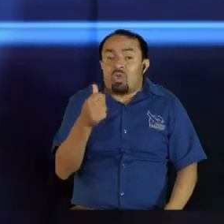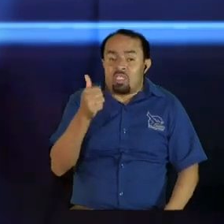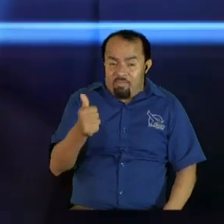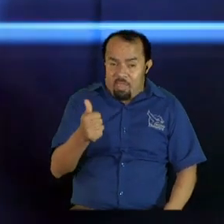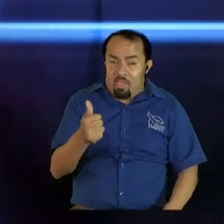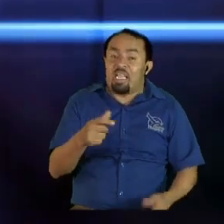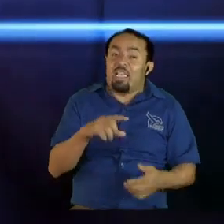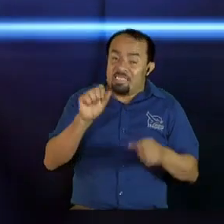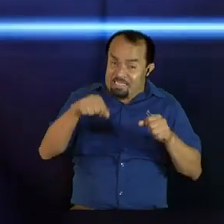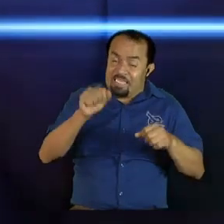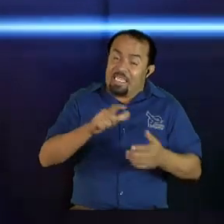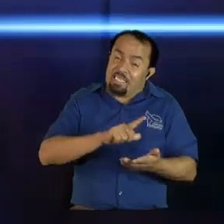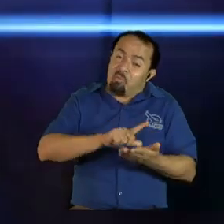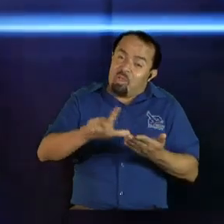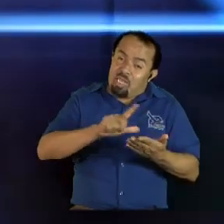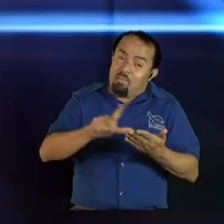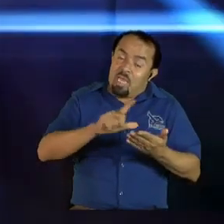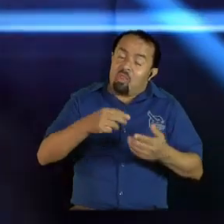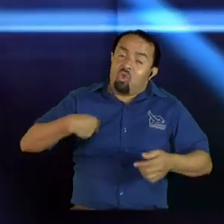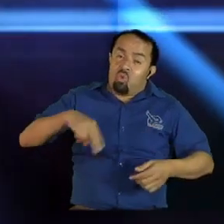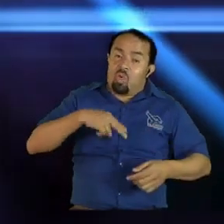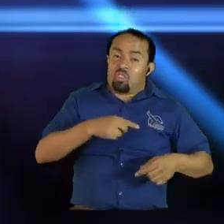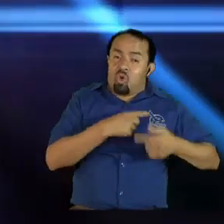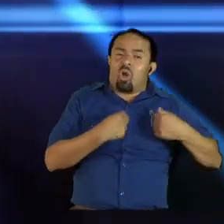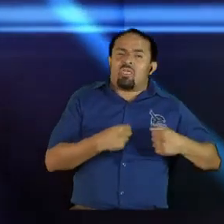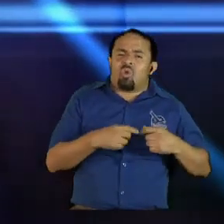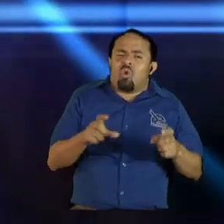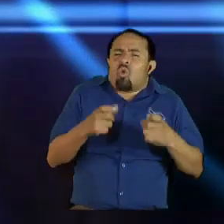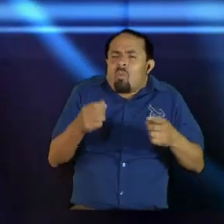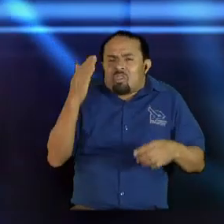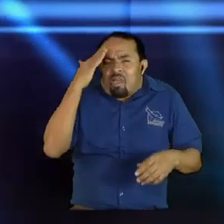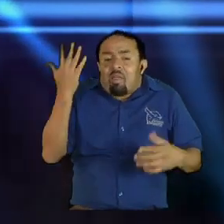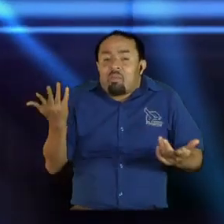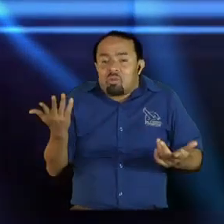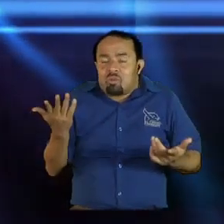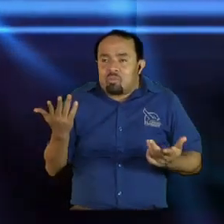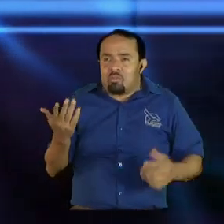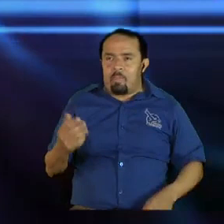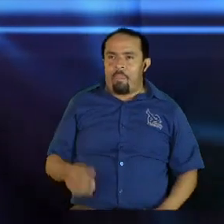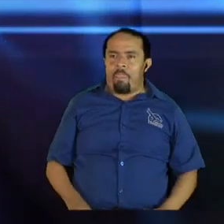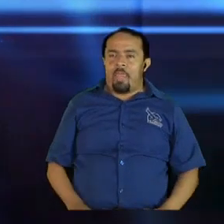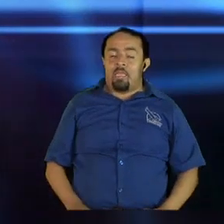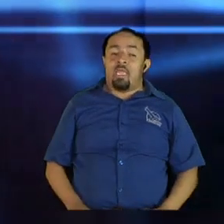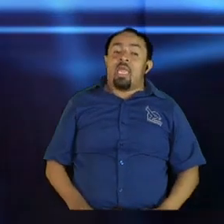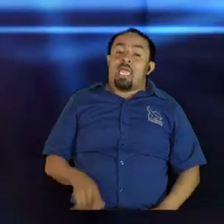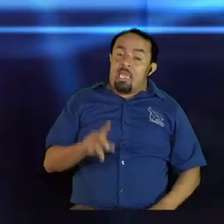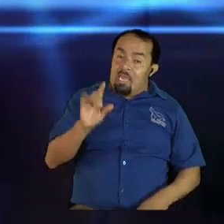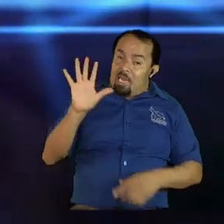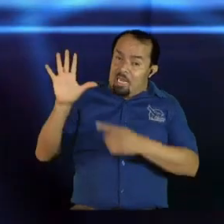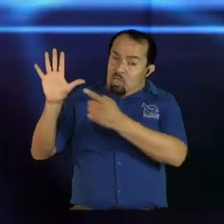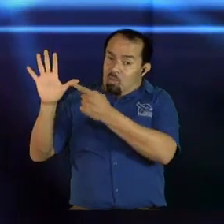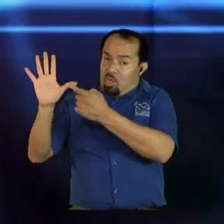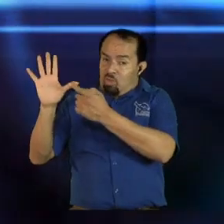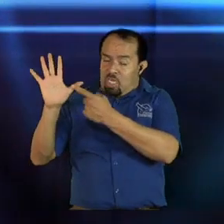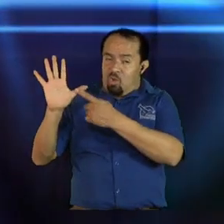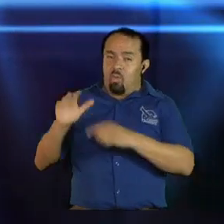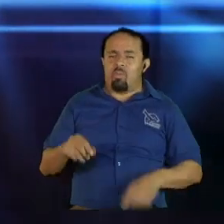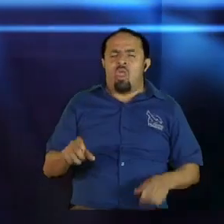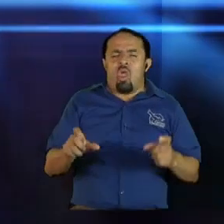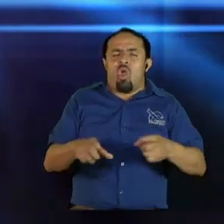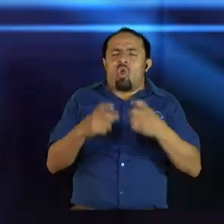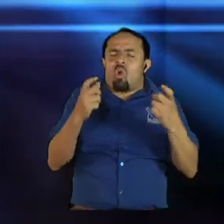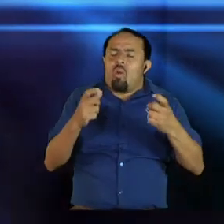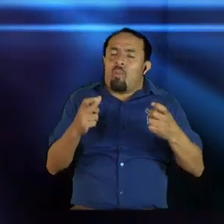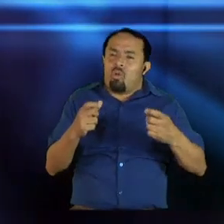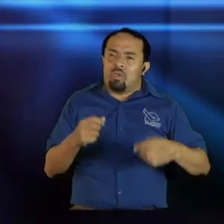está pues afectando positivamente nuestra vida. Y por último, ¿cómo se conserva